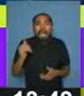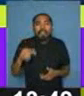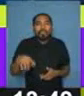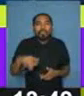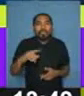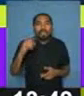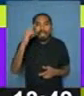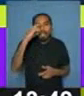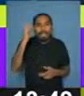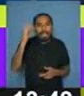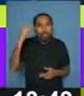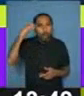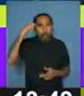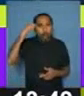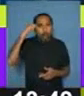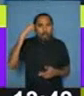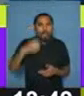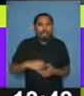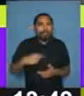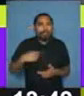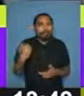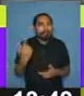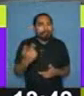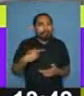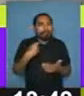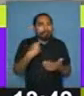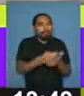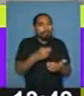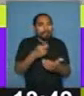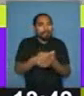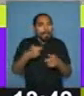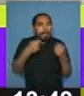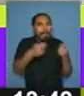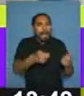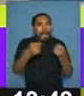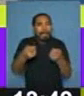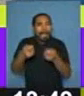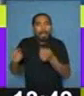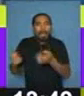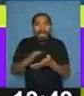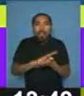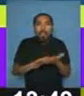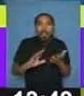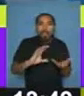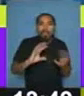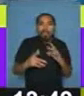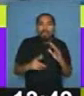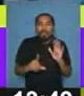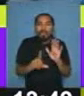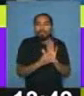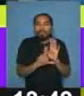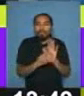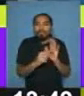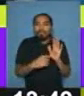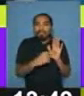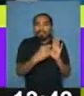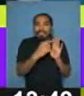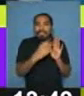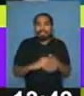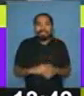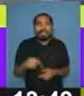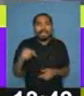hoy vamos a entregar estas nuevas jubilaciones. Ya estuvimos entregando las primeras de Jujuy, se entregaron en La Quiaca. Seguimos en San Salvador de Jujuy y bueno,